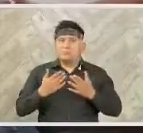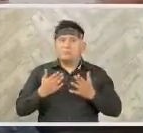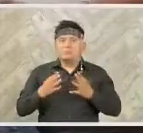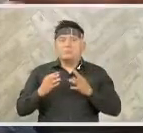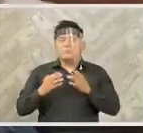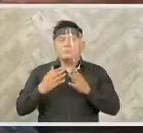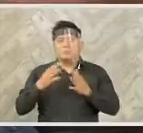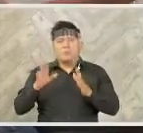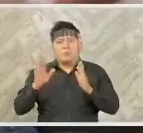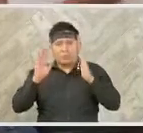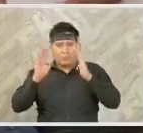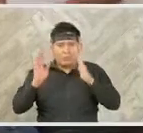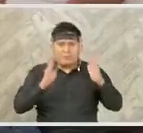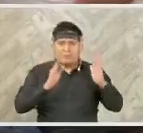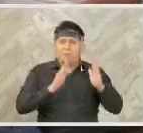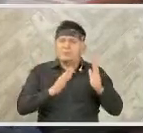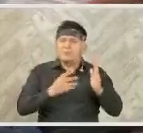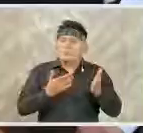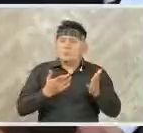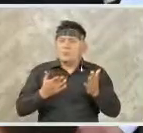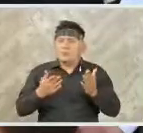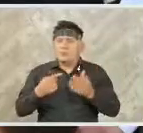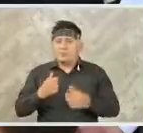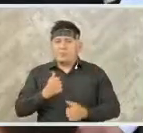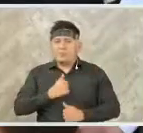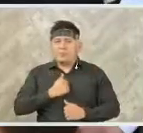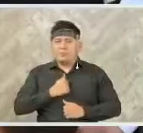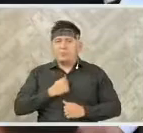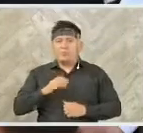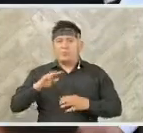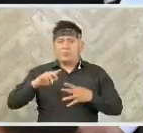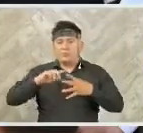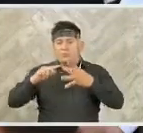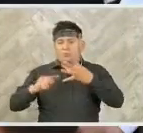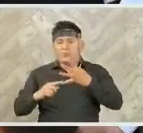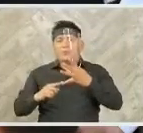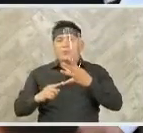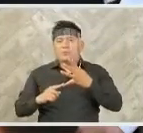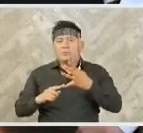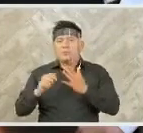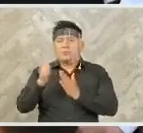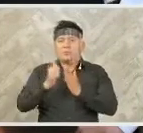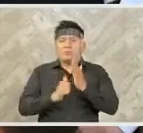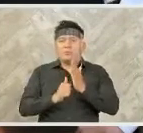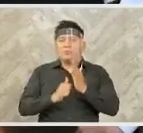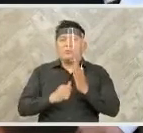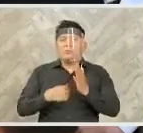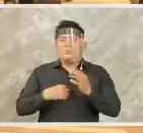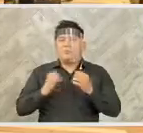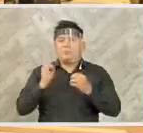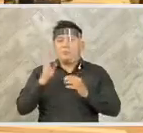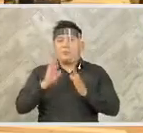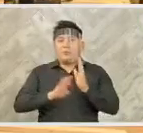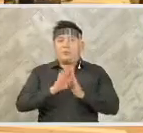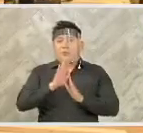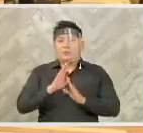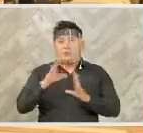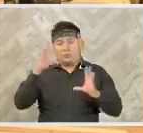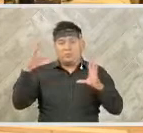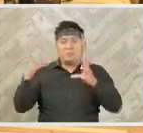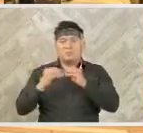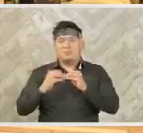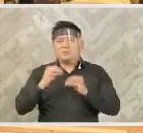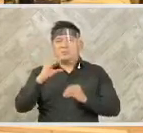a luchar y a ser sostenibles por sí mismos. Un cuarto programa que implementó la Secretaría del Banco del Progreso en convenio con el CTC, el